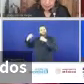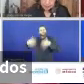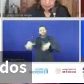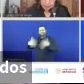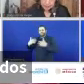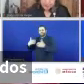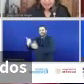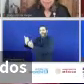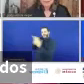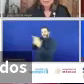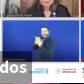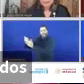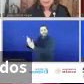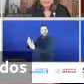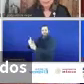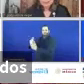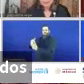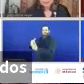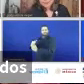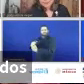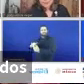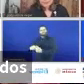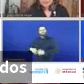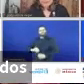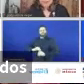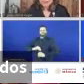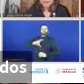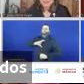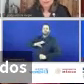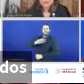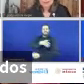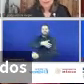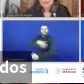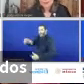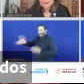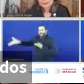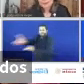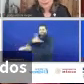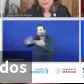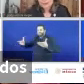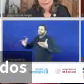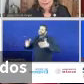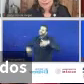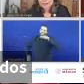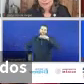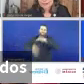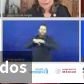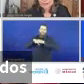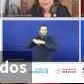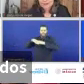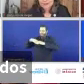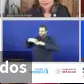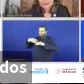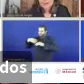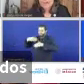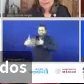mujeres indígenas y asegurar la participación plena y efectiva en los procesos de adopción de decisiones en todos